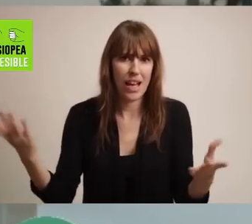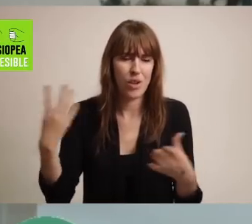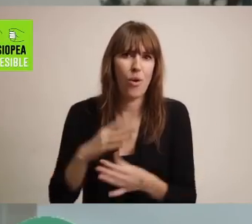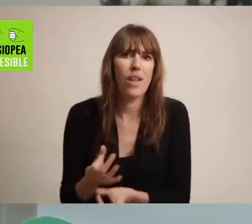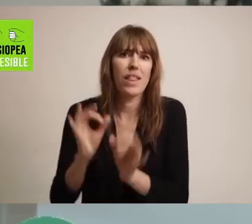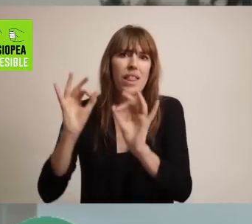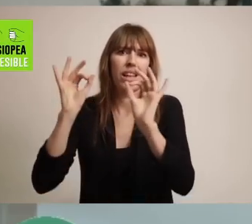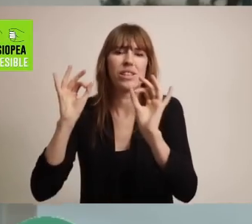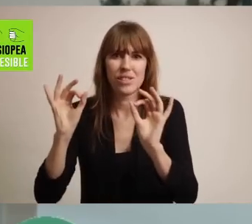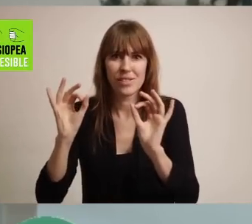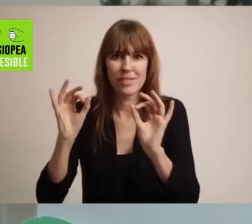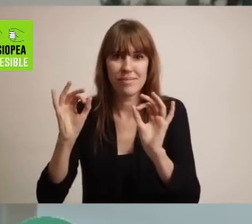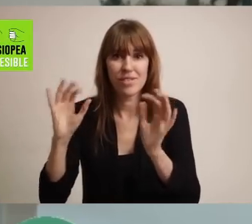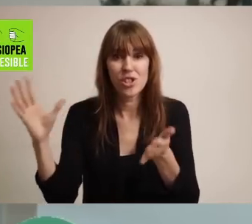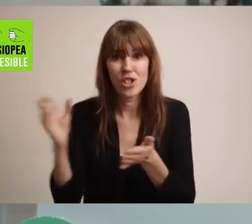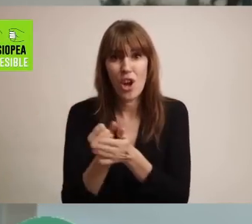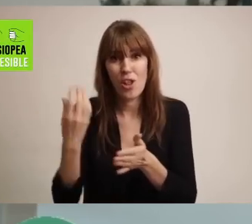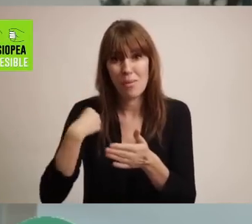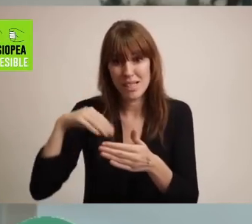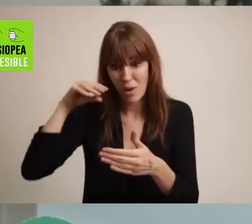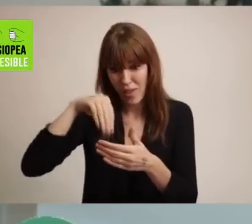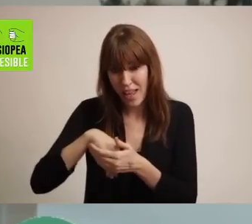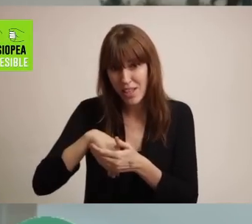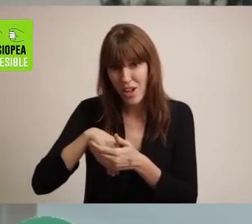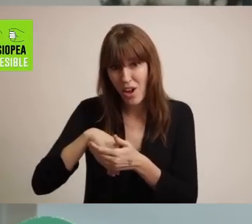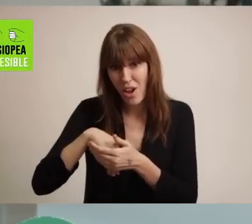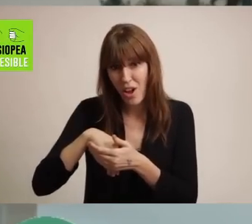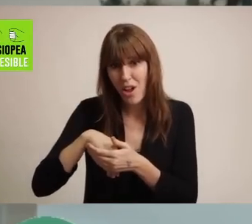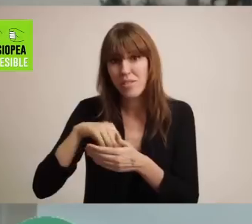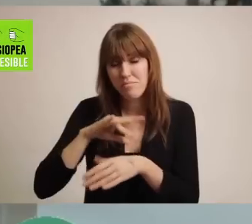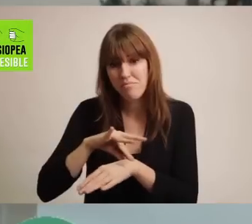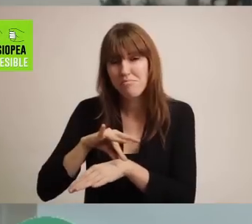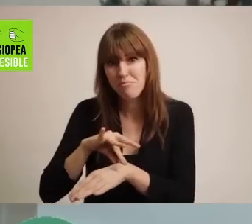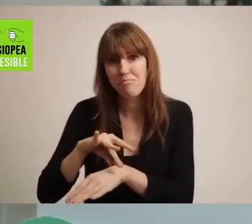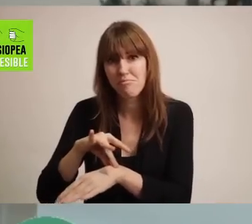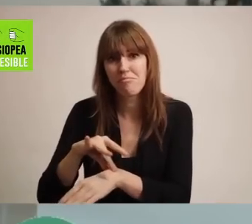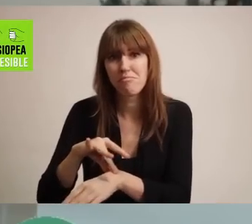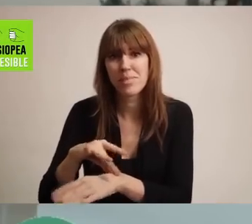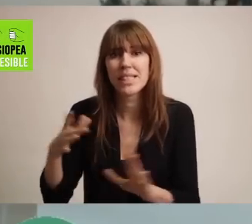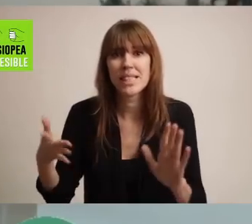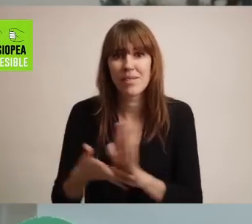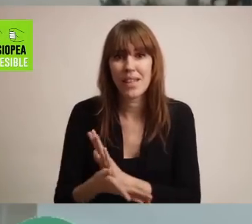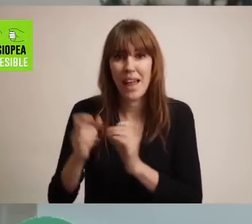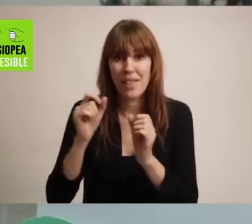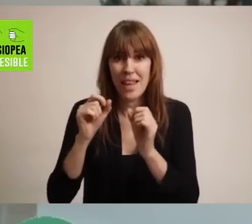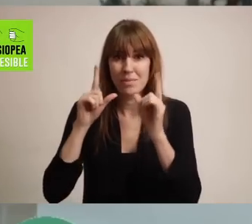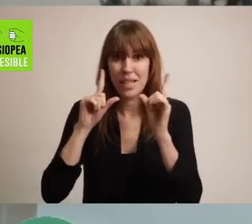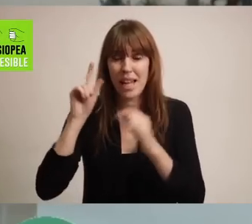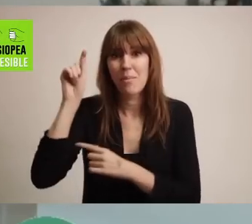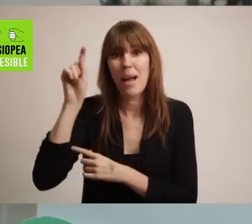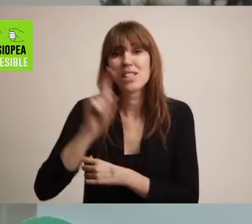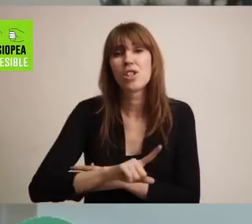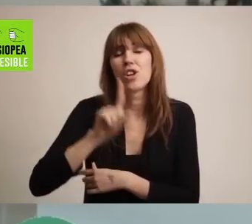tenemos, todo lo que nos lleve ahí, nos lleva a nosotros. Y por lo tanto está en la línea del despertar de nuestro